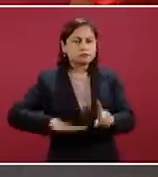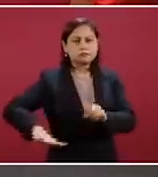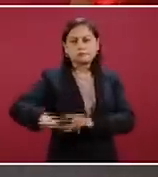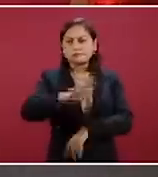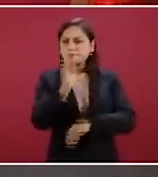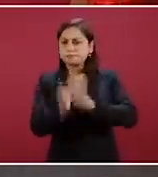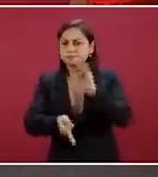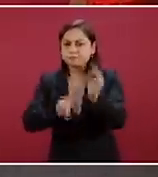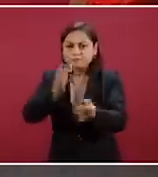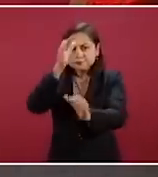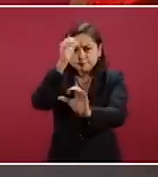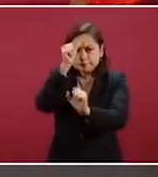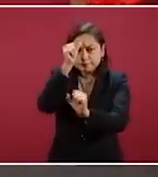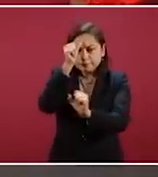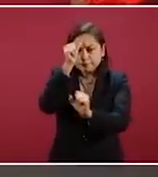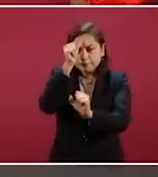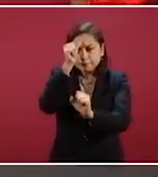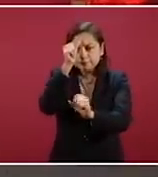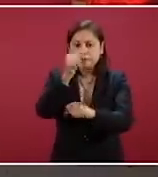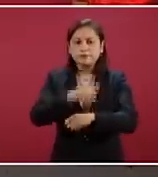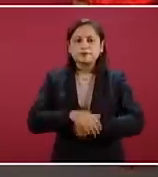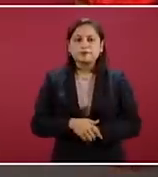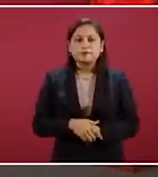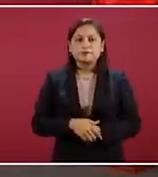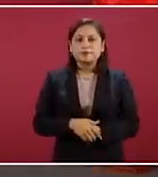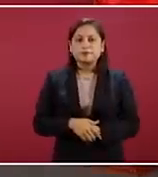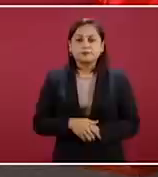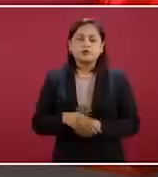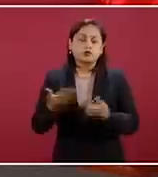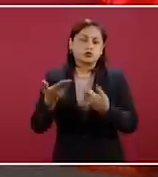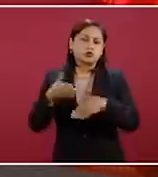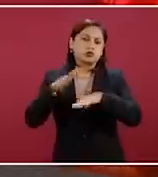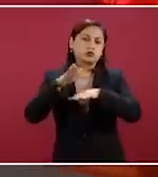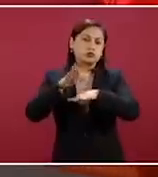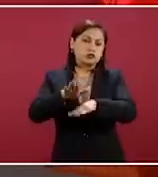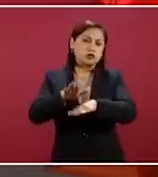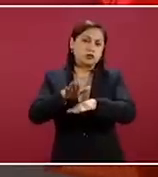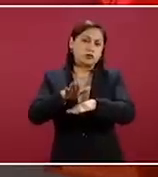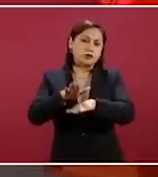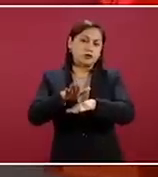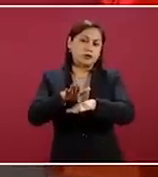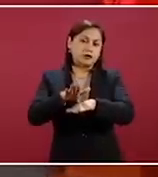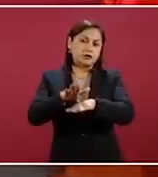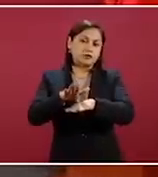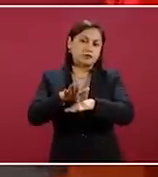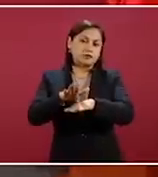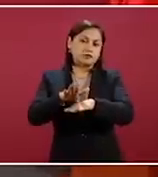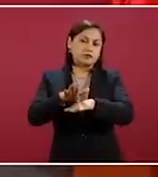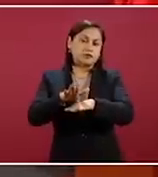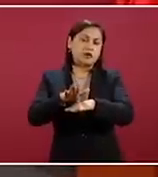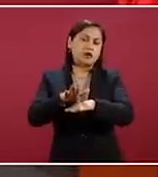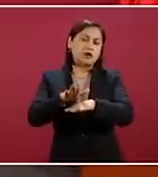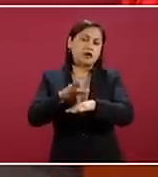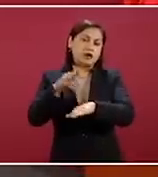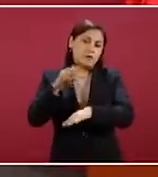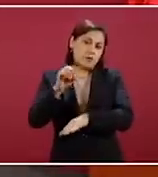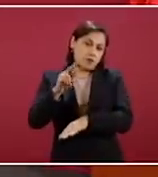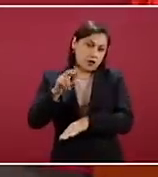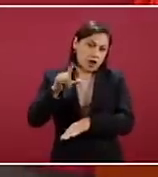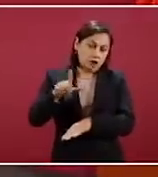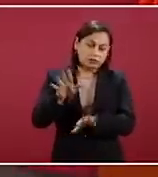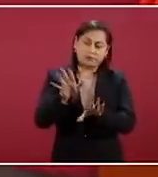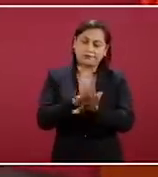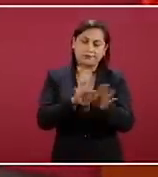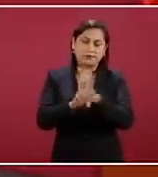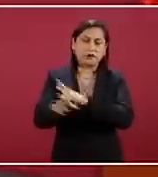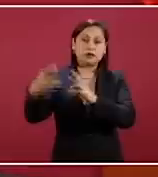con las religiones, vamos a decir, cristianas,